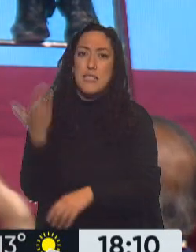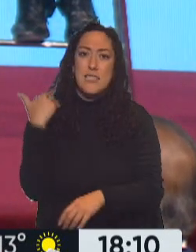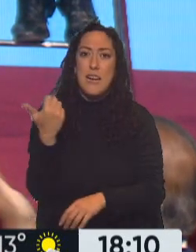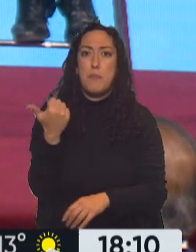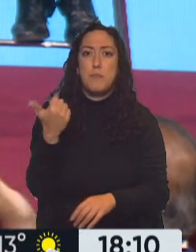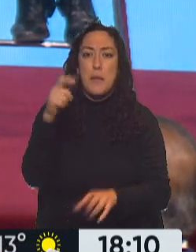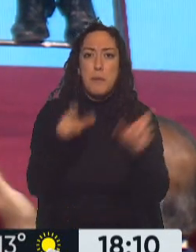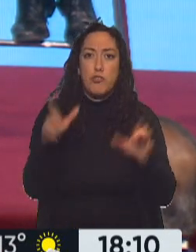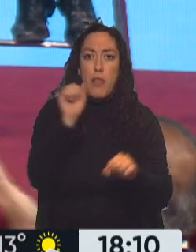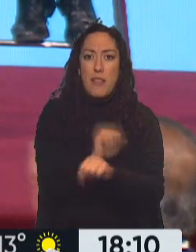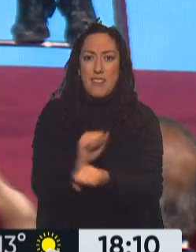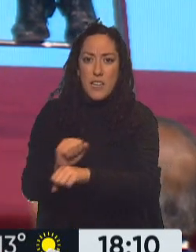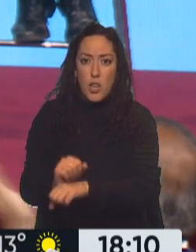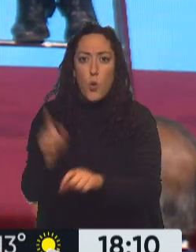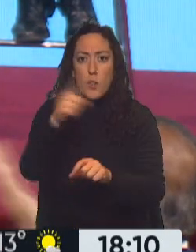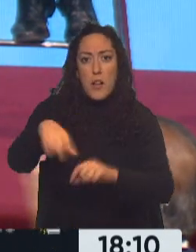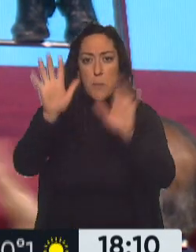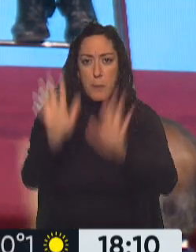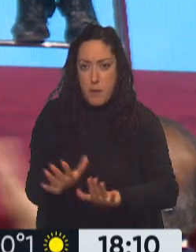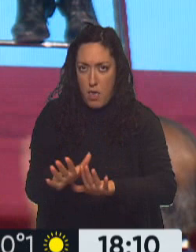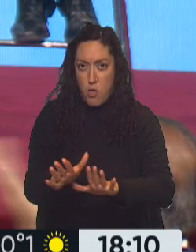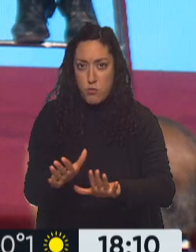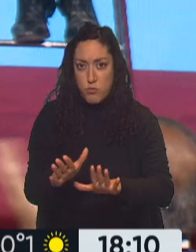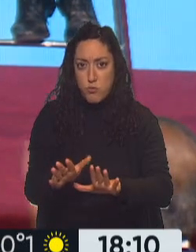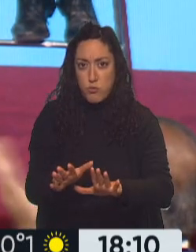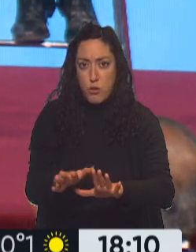detenidos. Y prepárense.